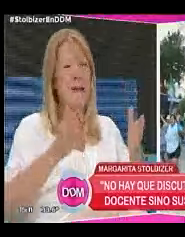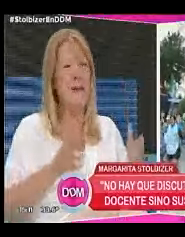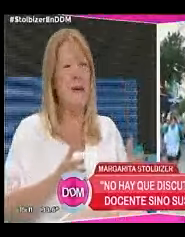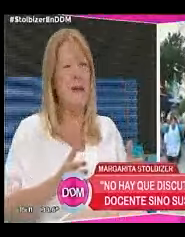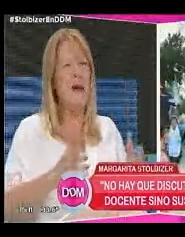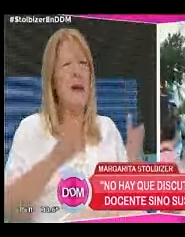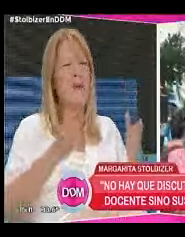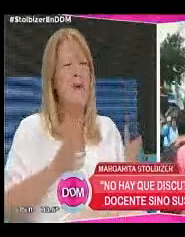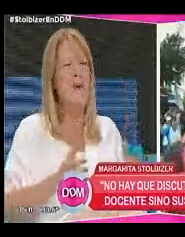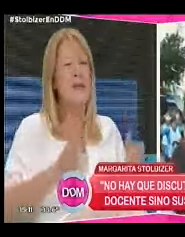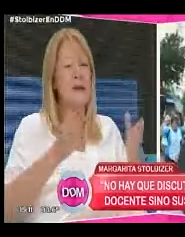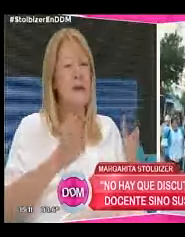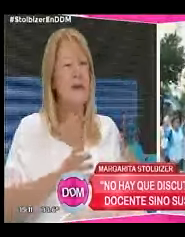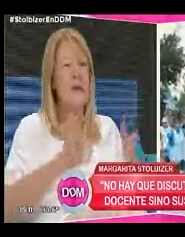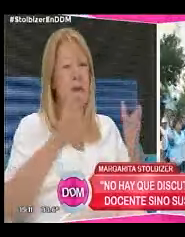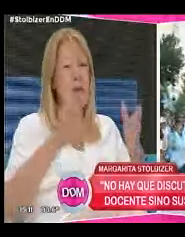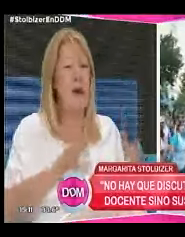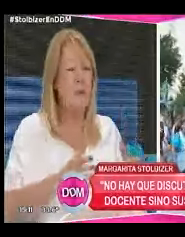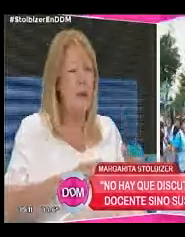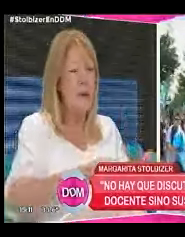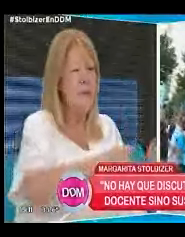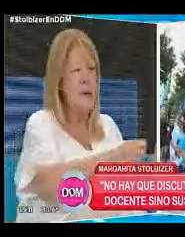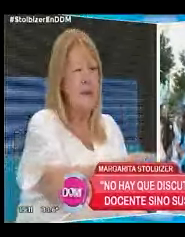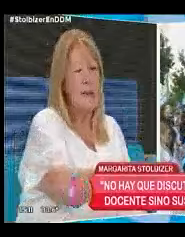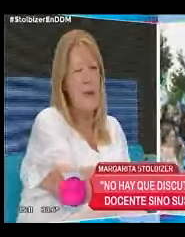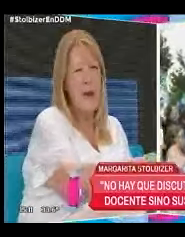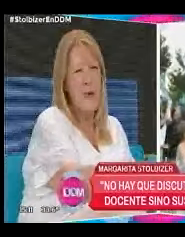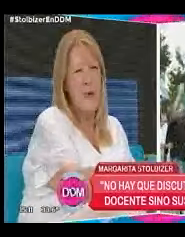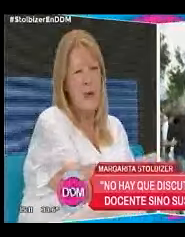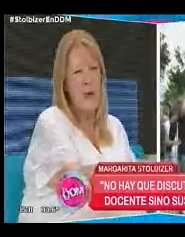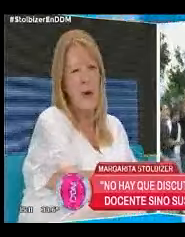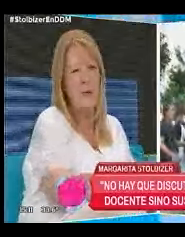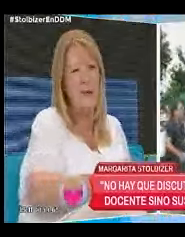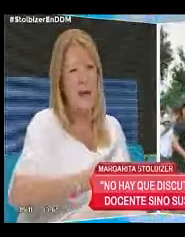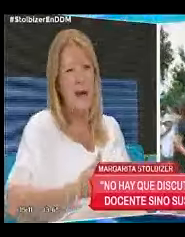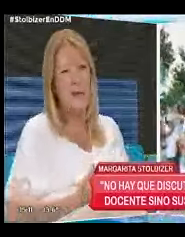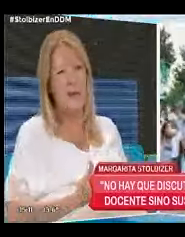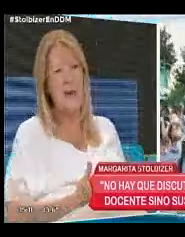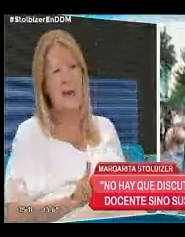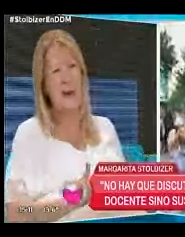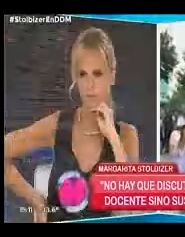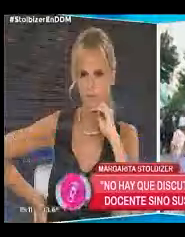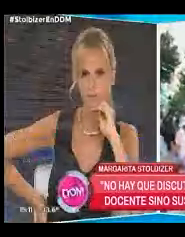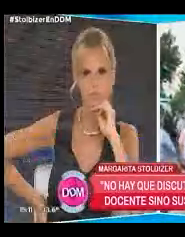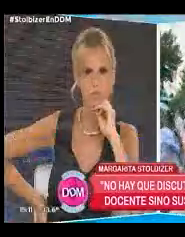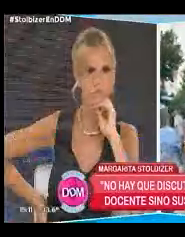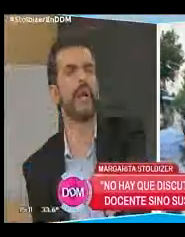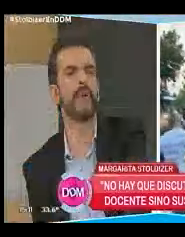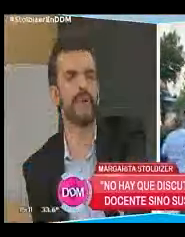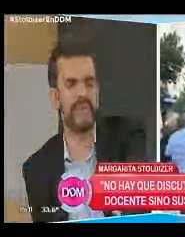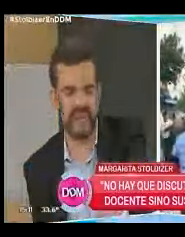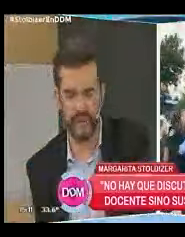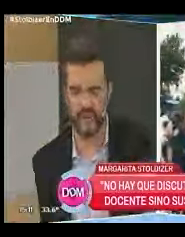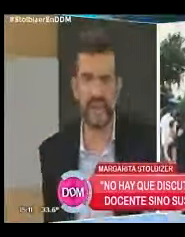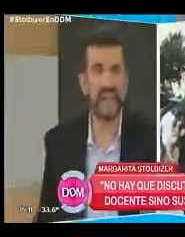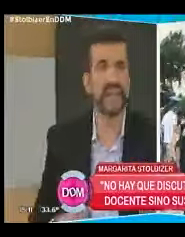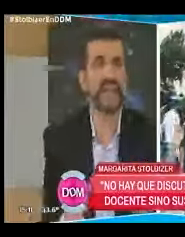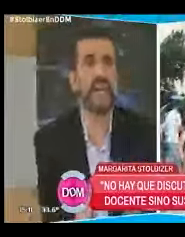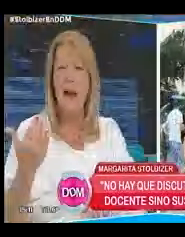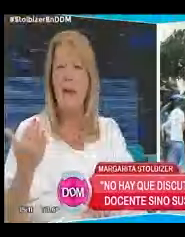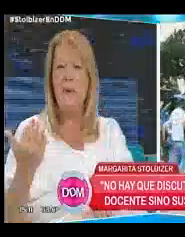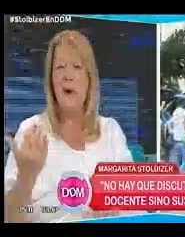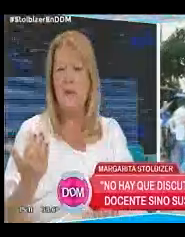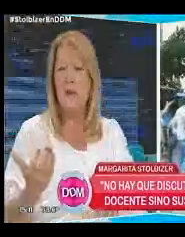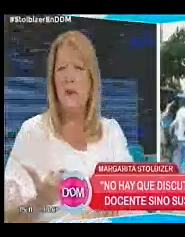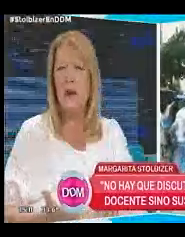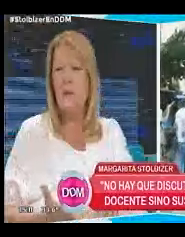pararse y darse cuenta que la pobreza no se resuelve pasando la cuota todos los meses en la cuentita. Pero, Margarita, que tienen. ¿Cómo la provincia de Buenos Aires? Bueno,